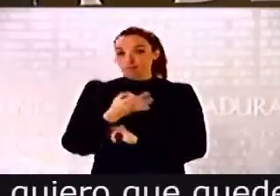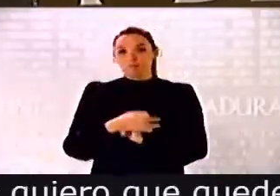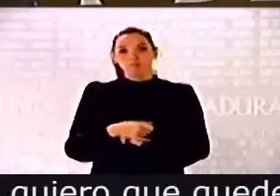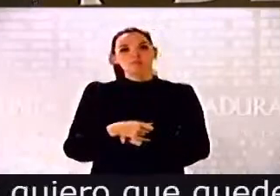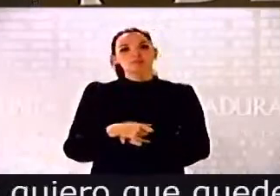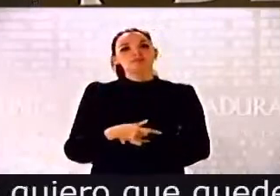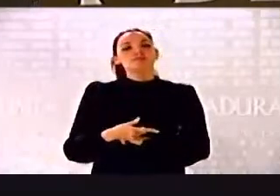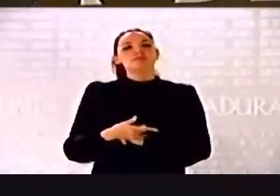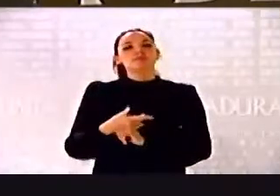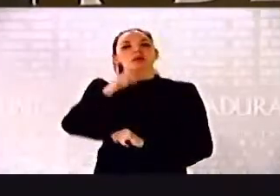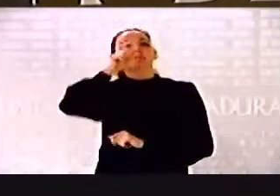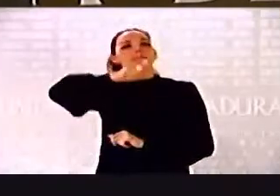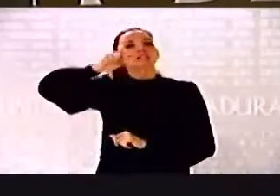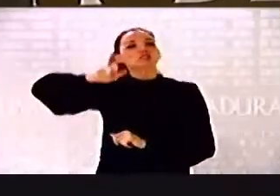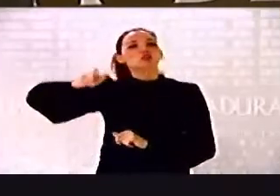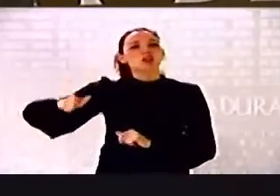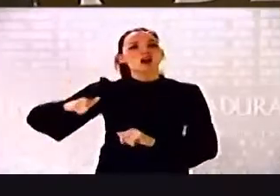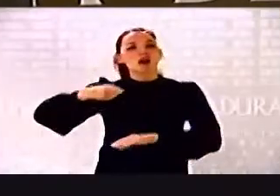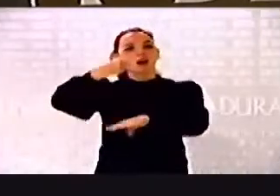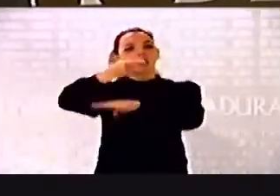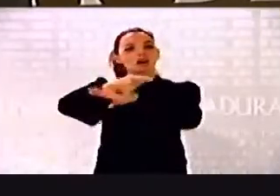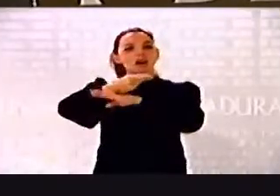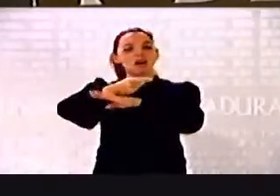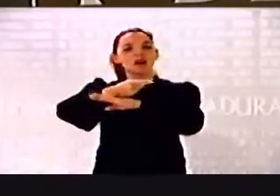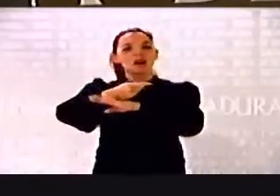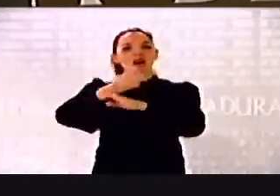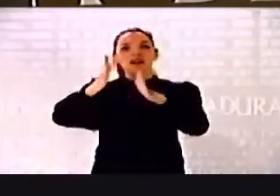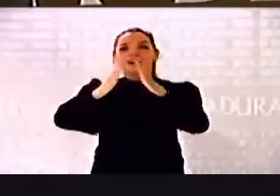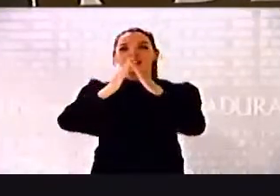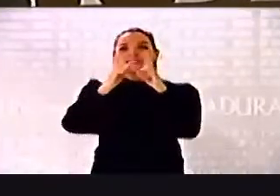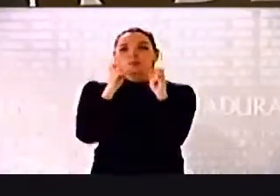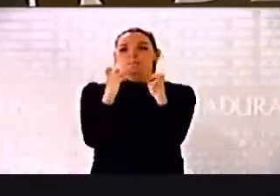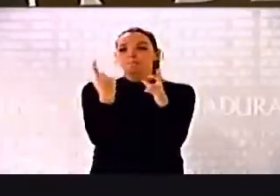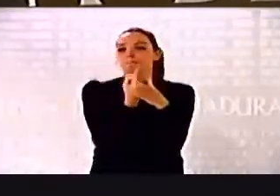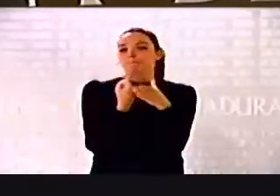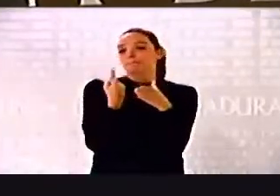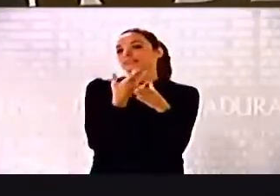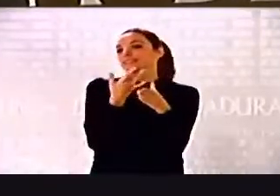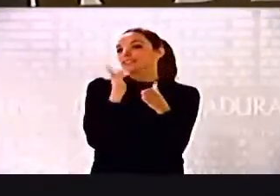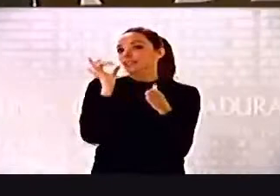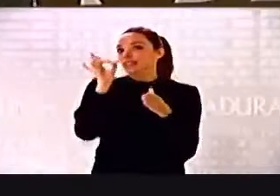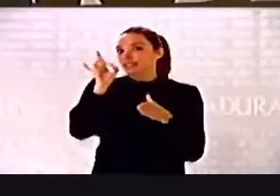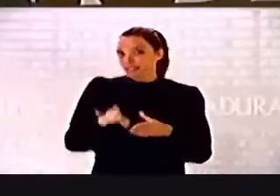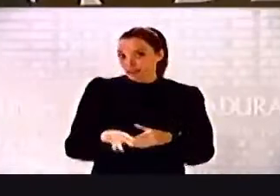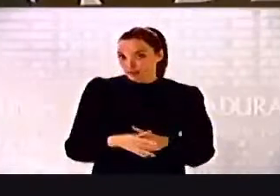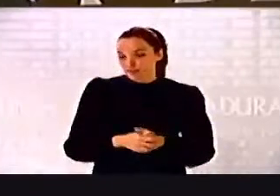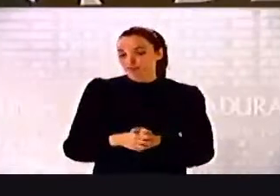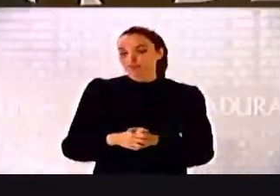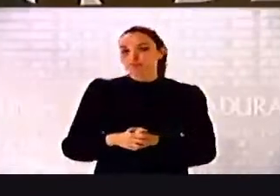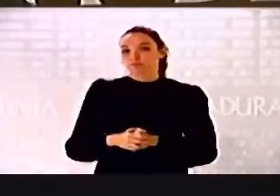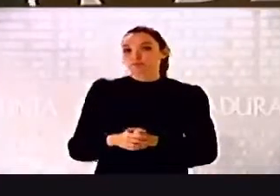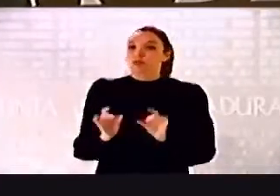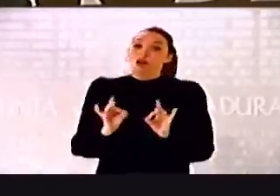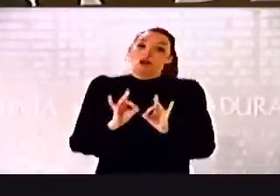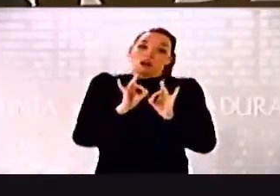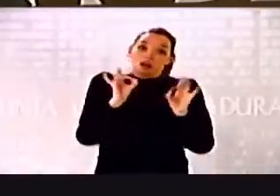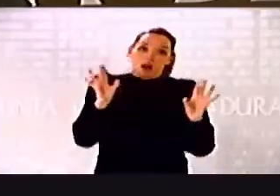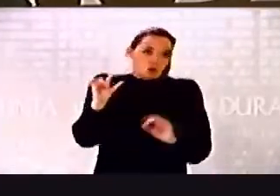¿Quiénes tienen que guardar cuarentena y aislamiento? Por supuesto, los